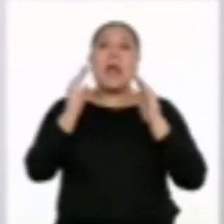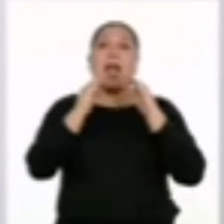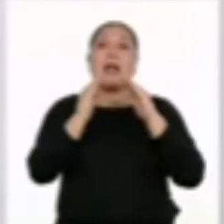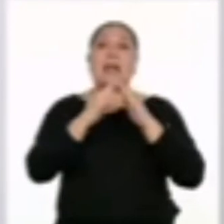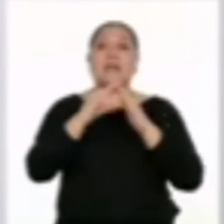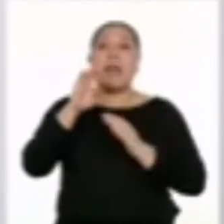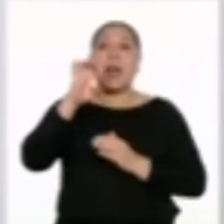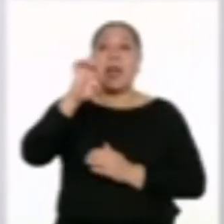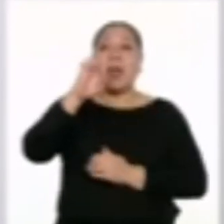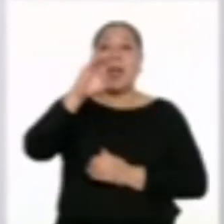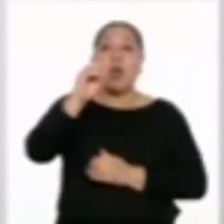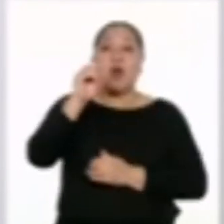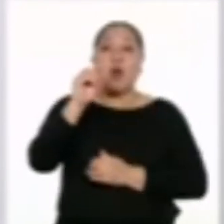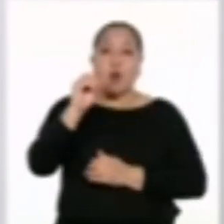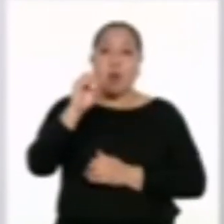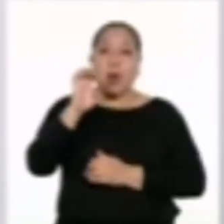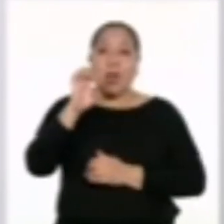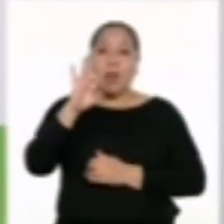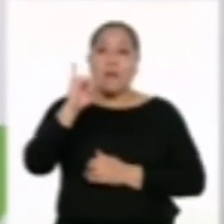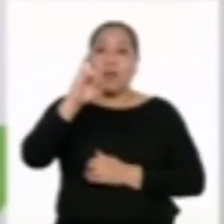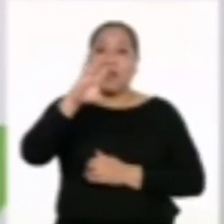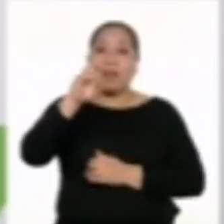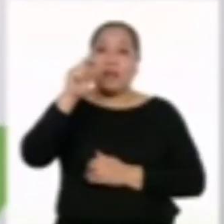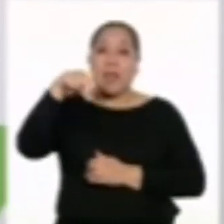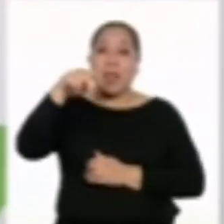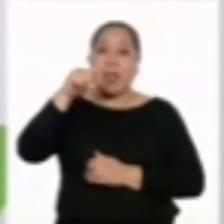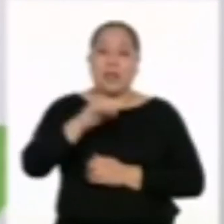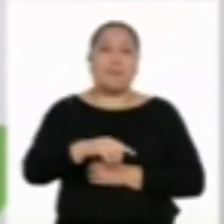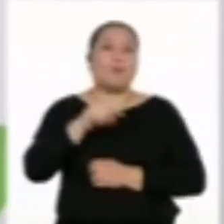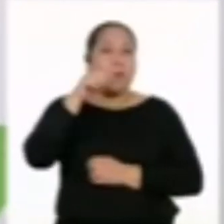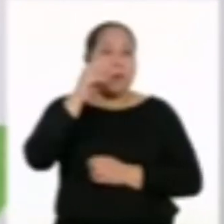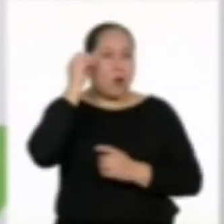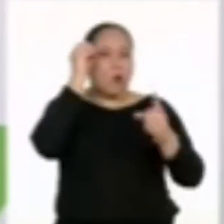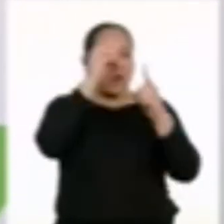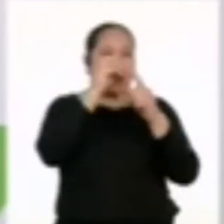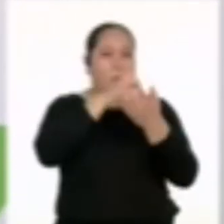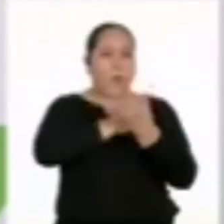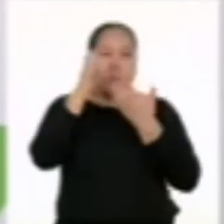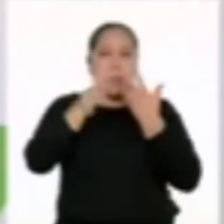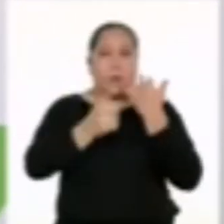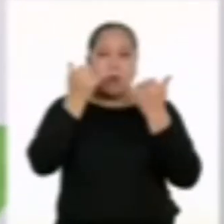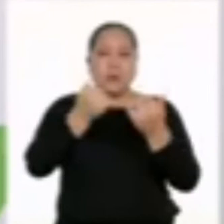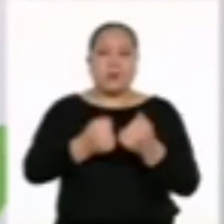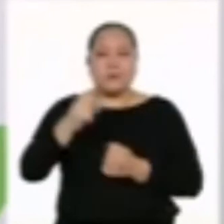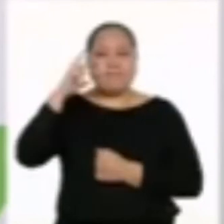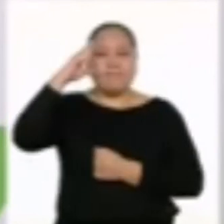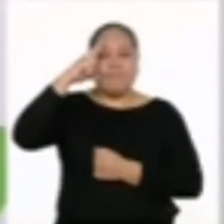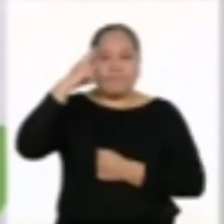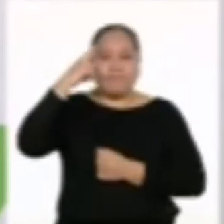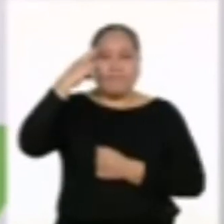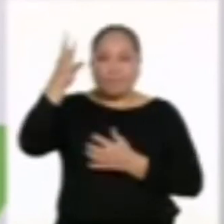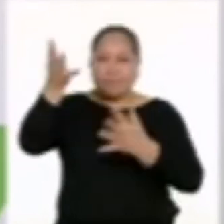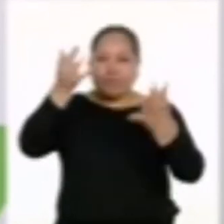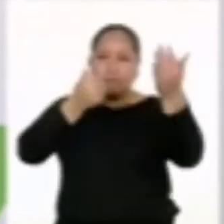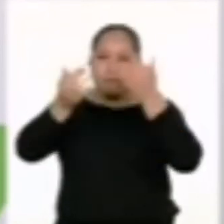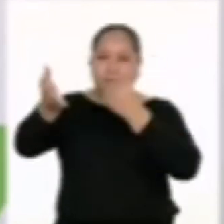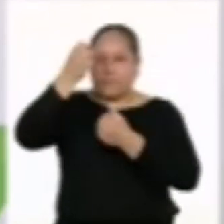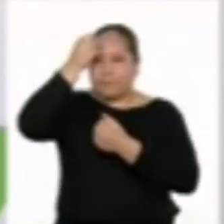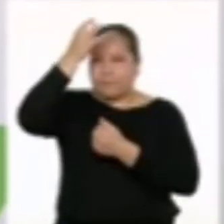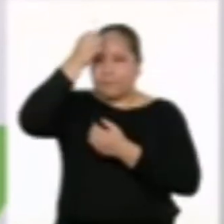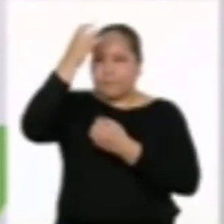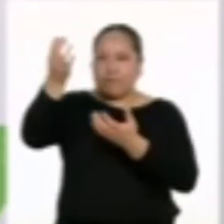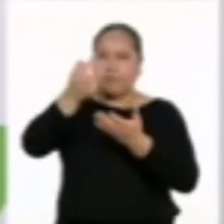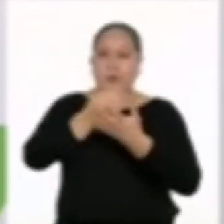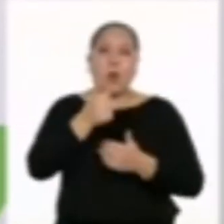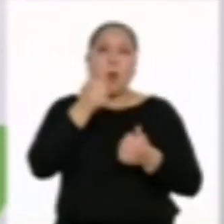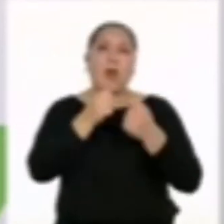ello, el propósito de nuestro programa de hoy es reflexionar e informarnos acerca de la importancia de la